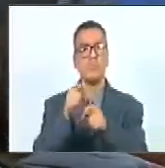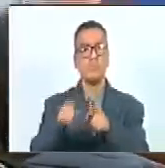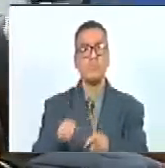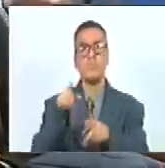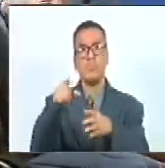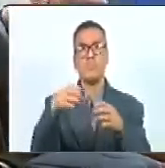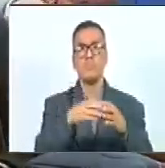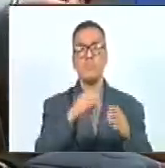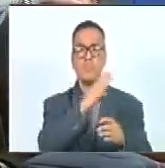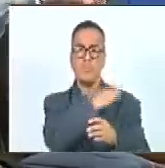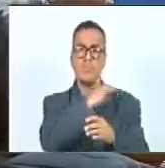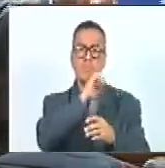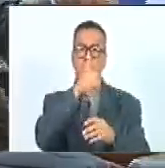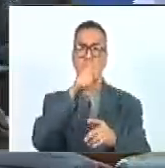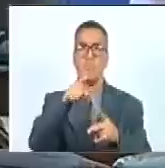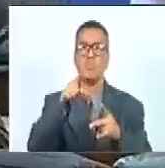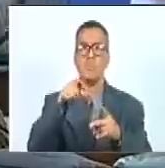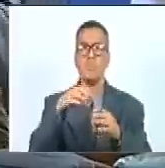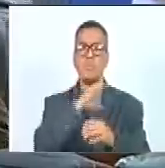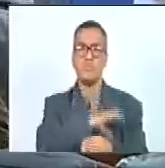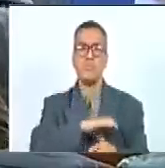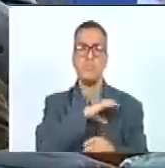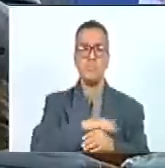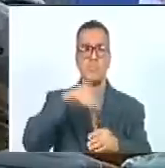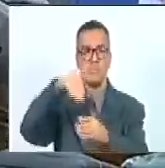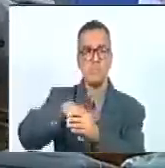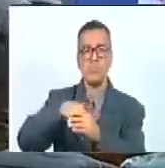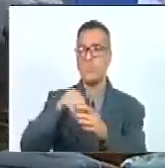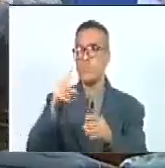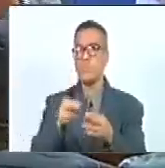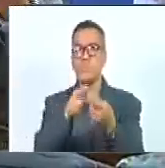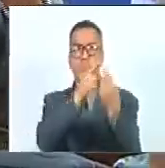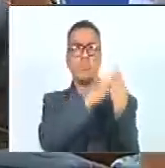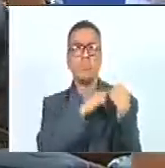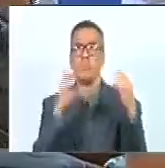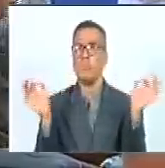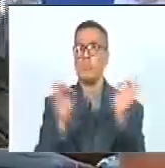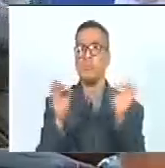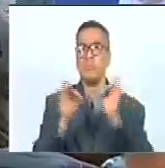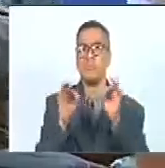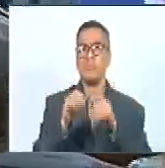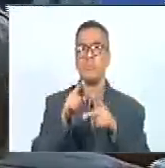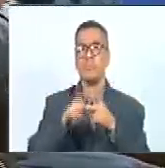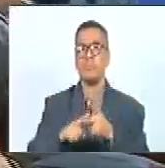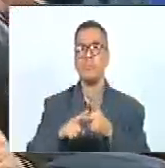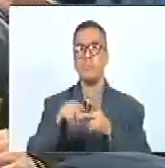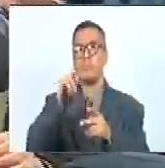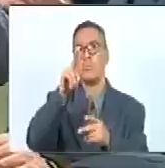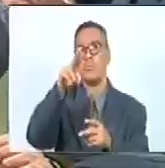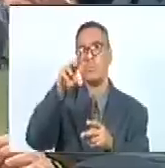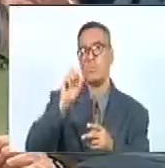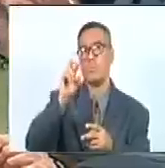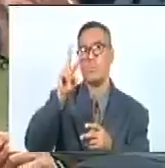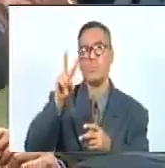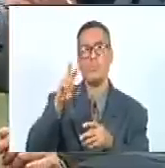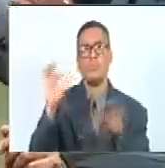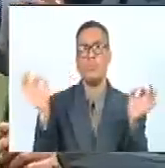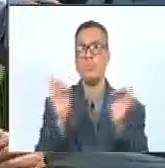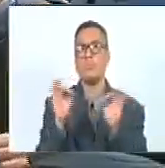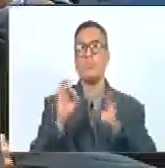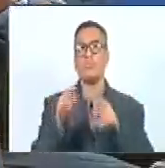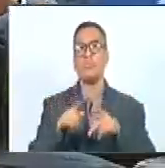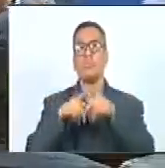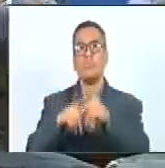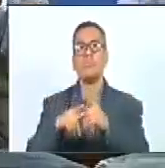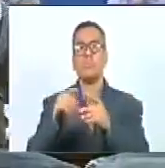equipo rectoral y de esa comisión electoral no representa para nada el espíritu sevista, ni tampoco el